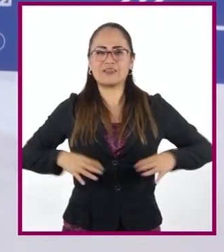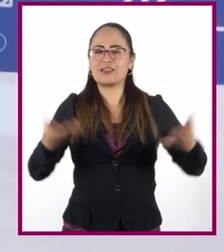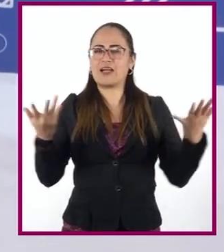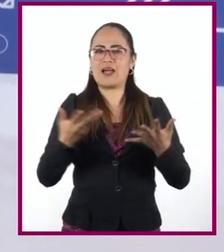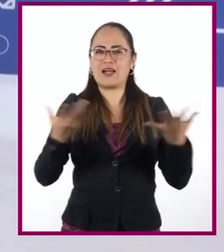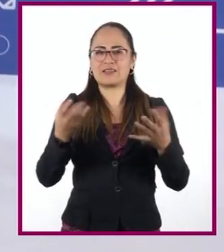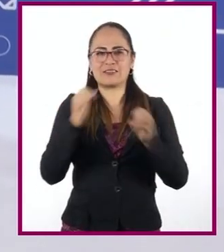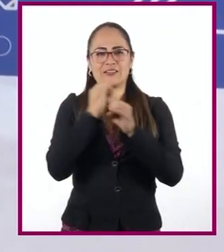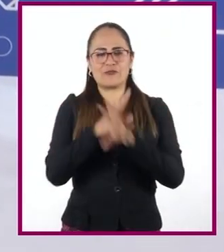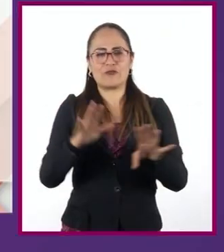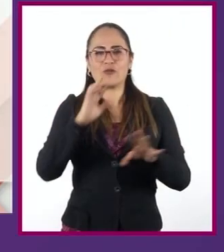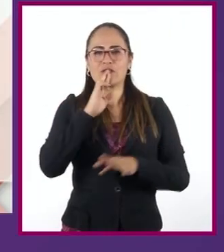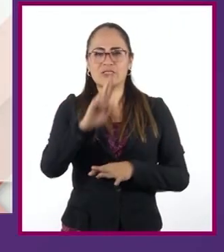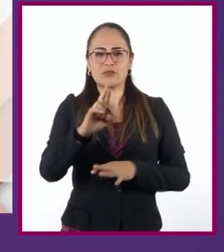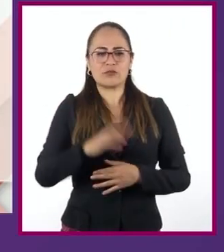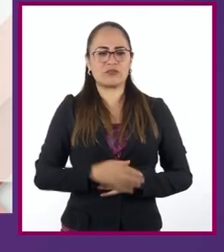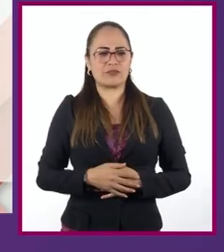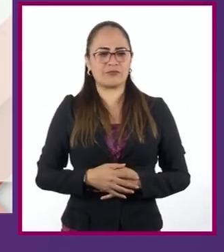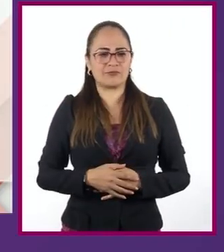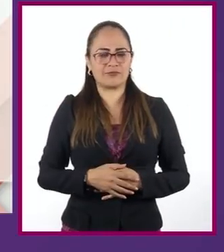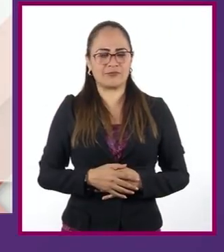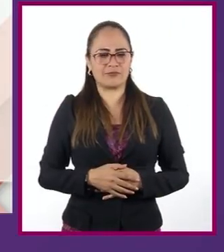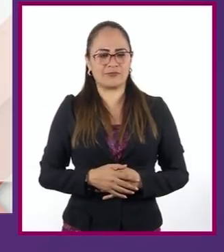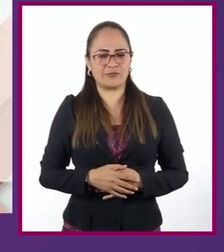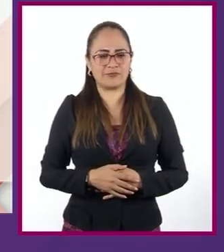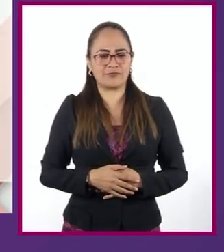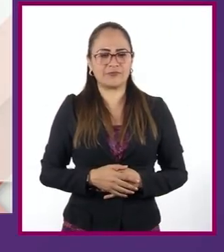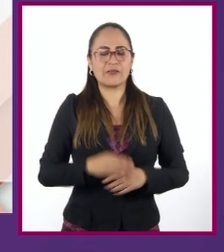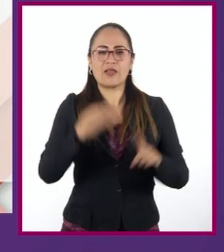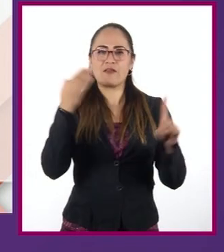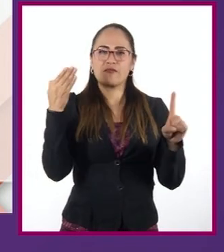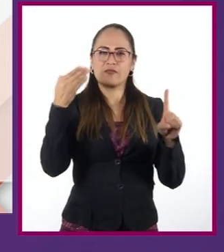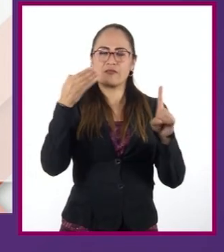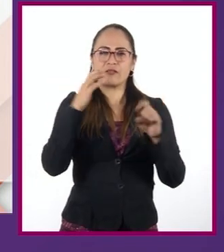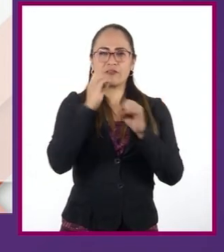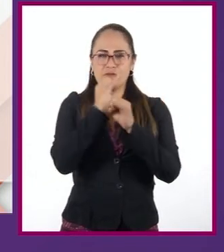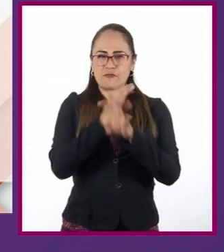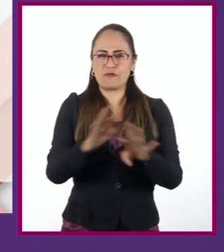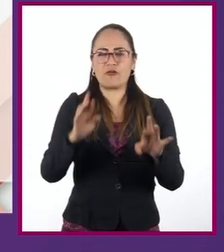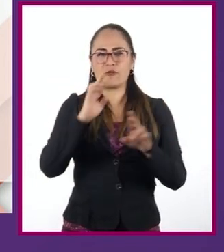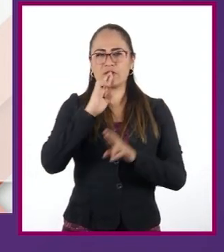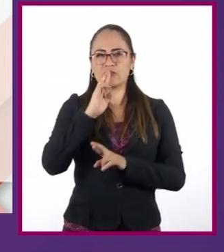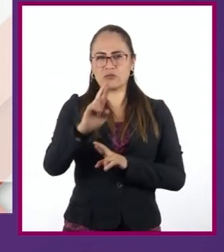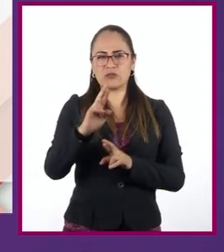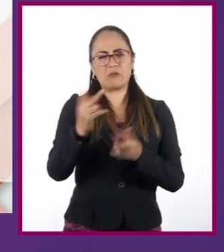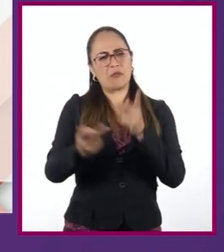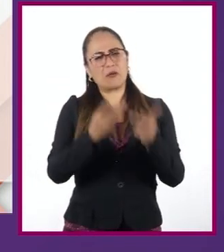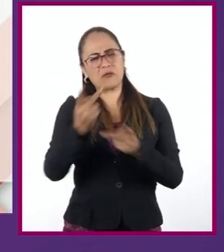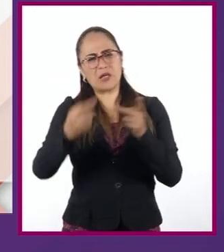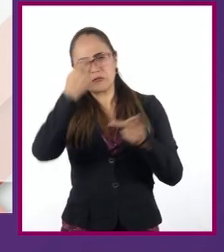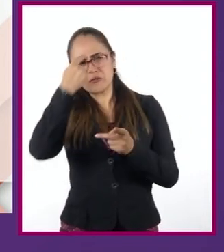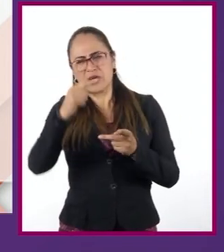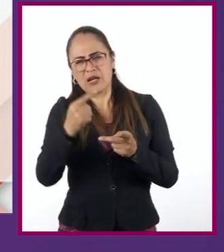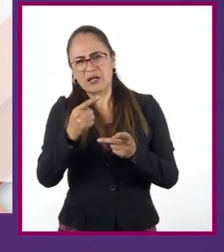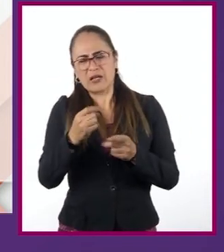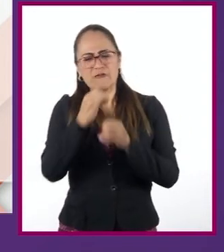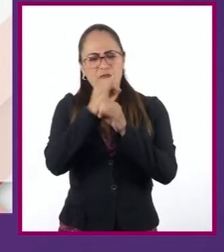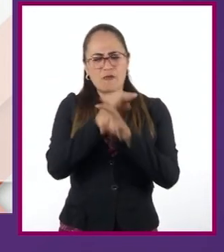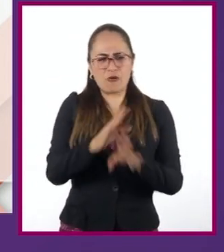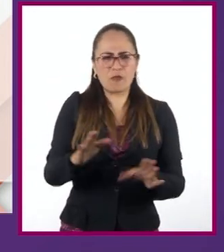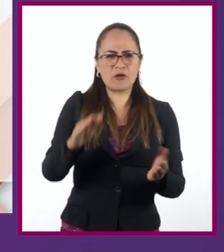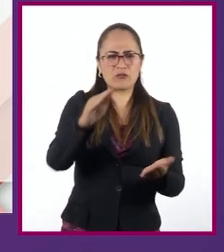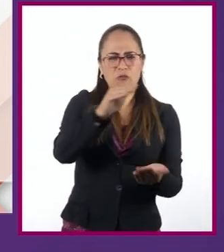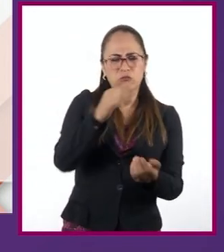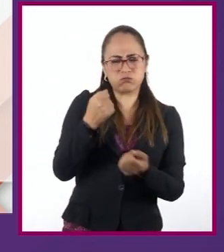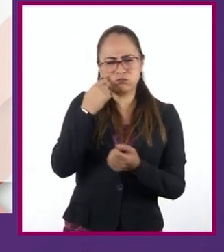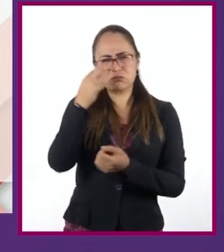del informe de resultados. La finalidad de realizar una encuesta es concentrar información para